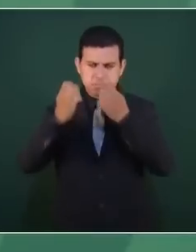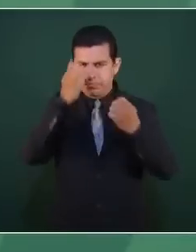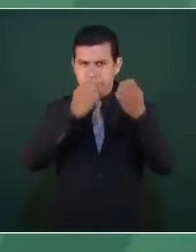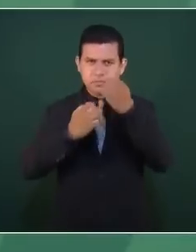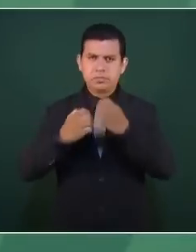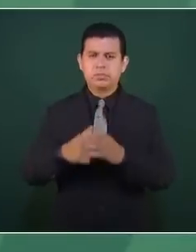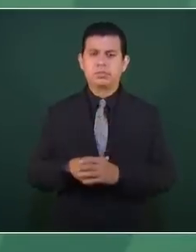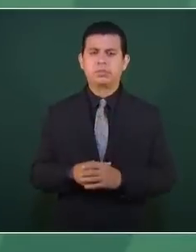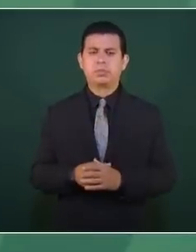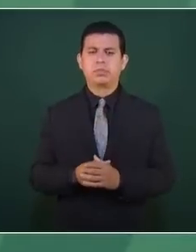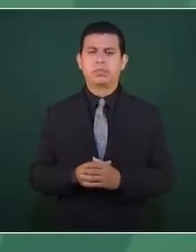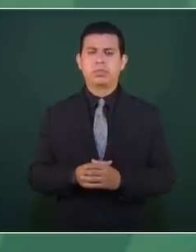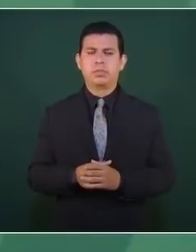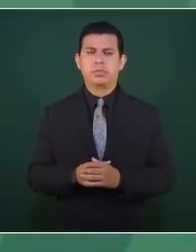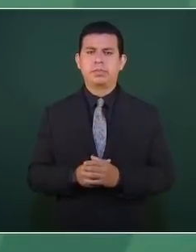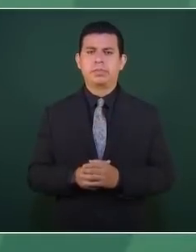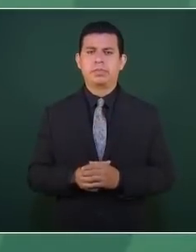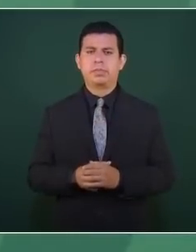buscando que